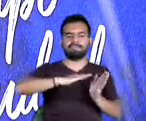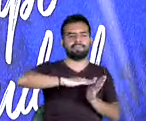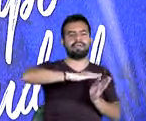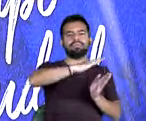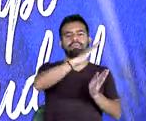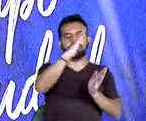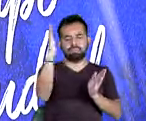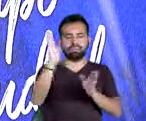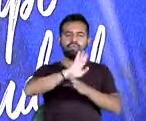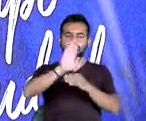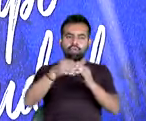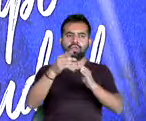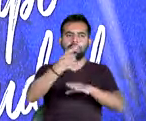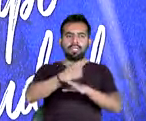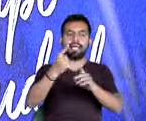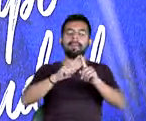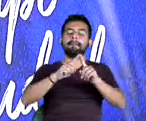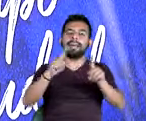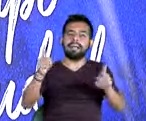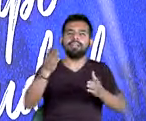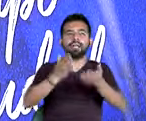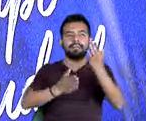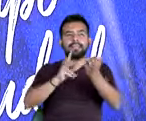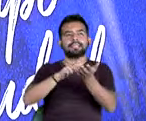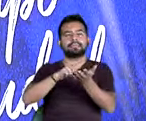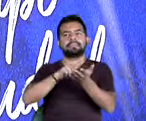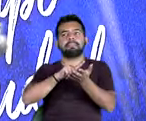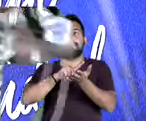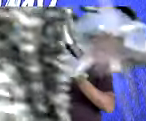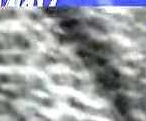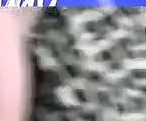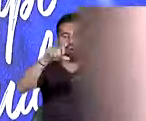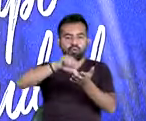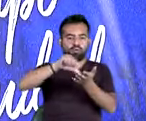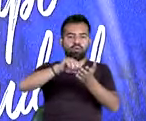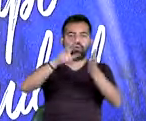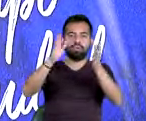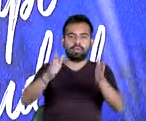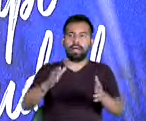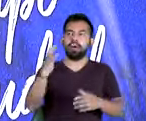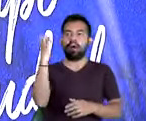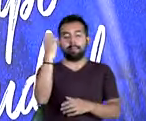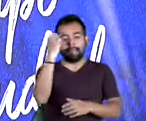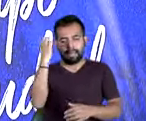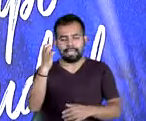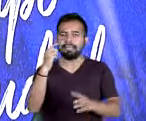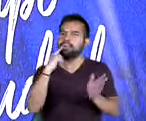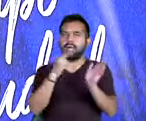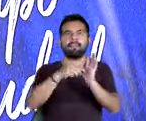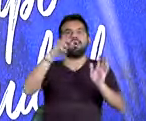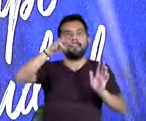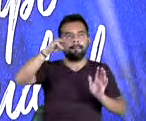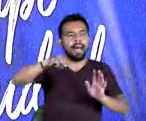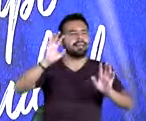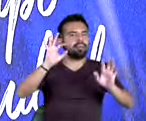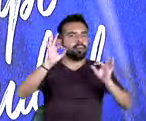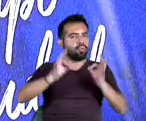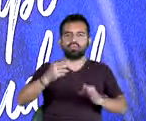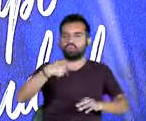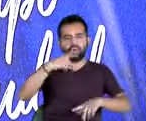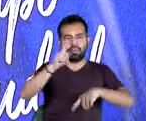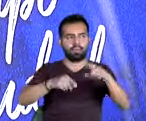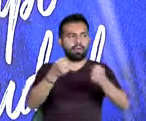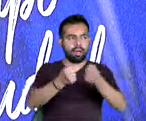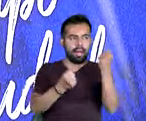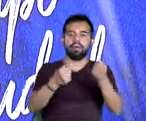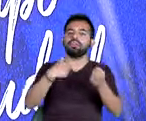pero se puede habilitar con un cobro o un pago de parte del ciudadano, es decir, por tal emergencia, el martes que me toca a mí la restricción total, sí